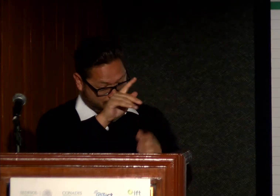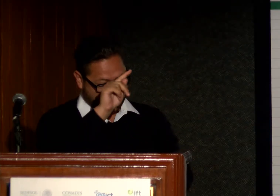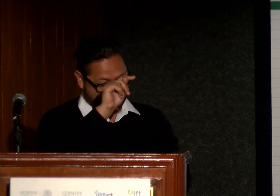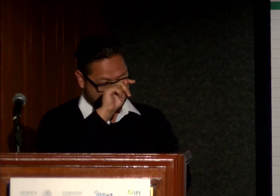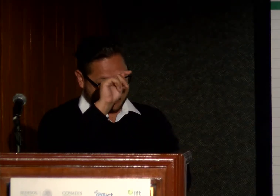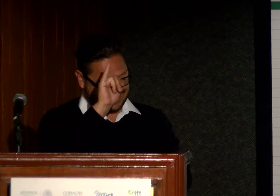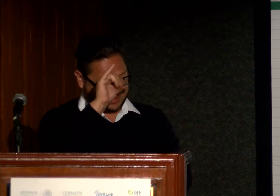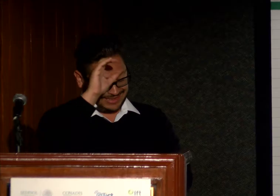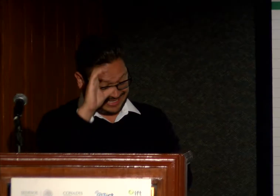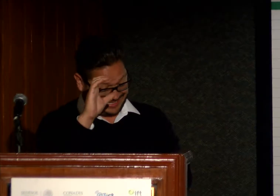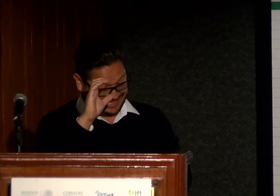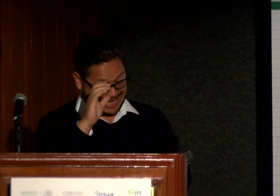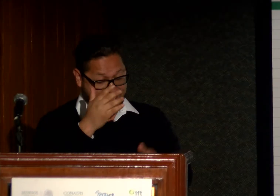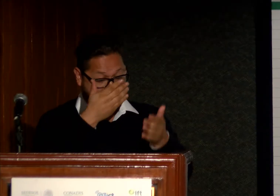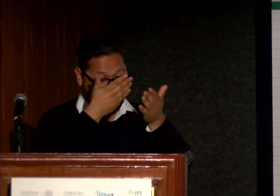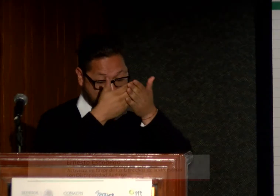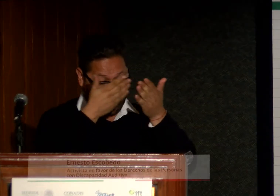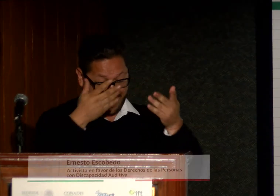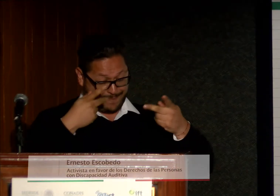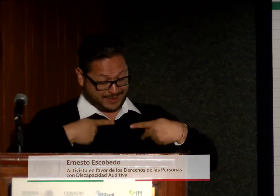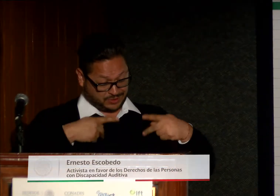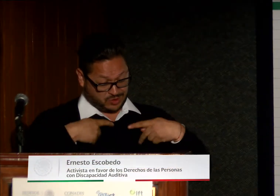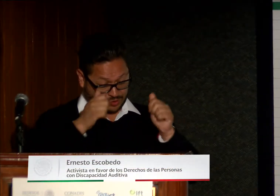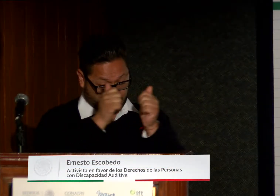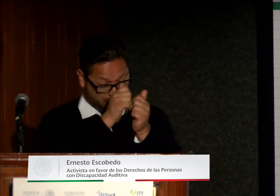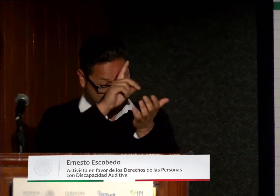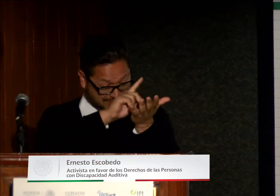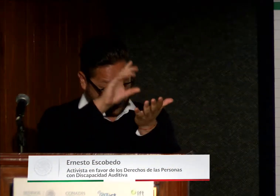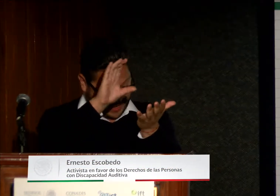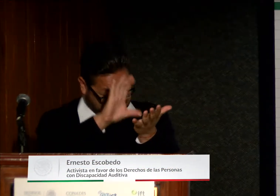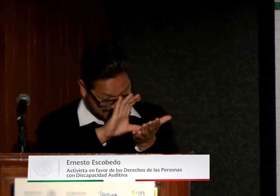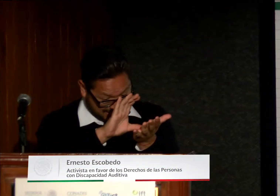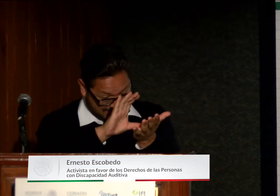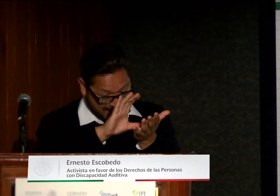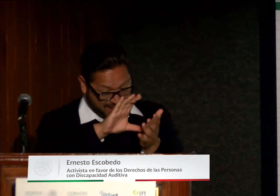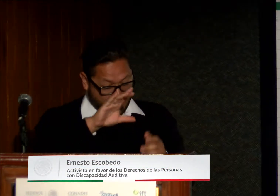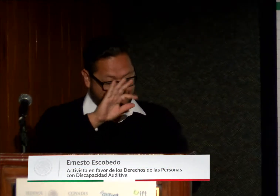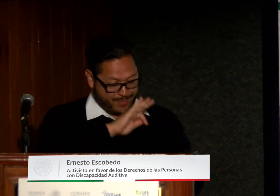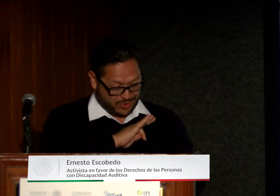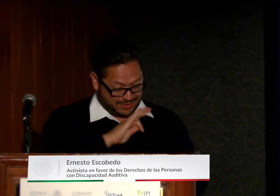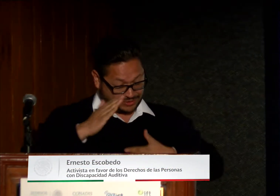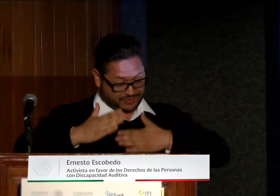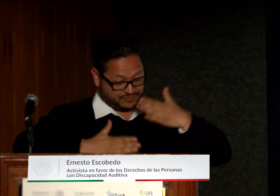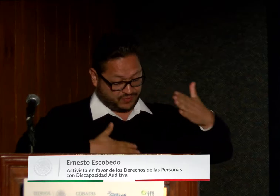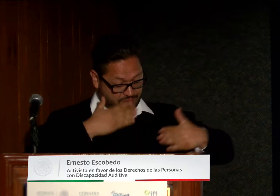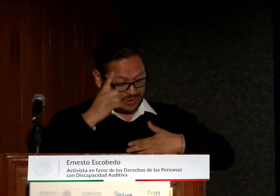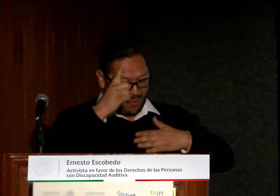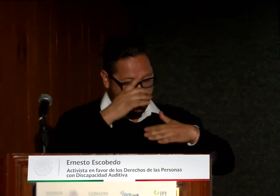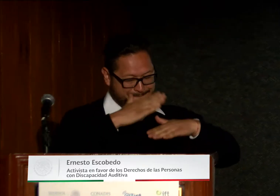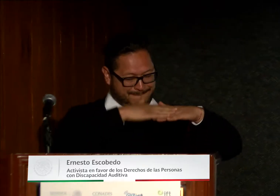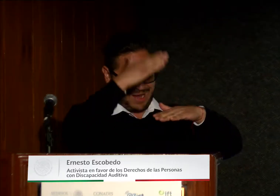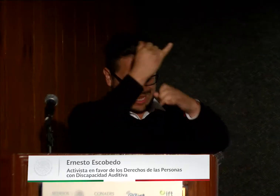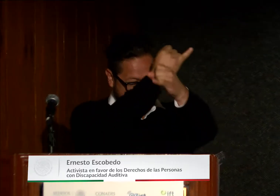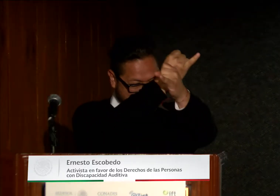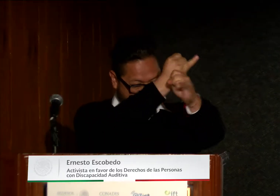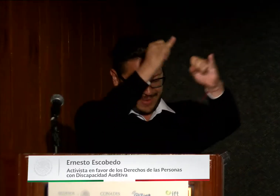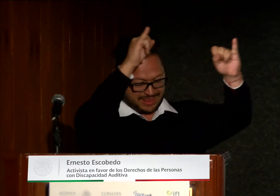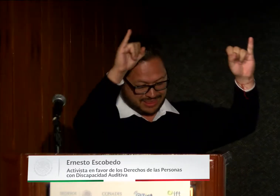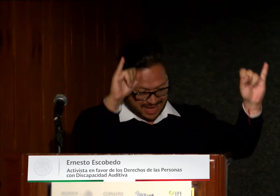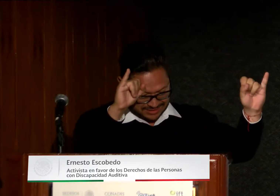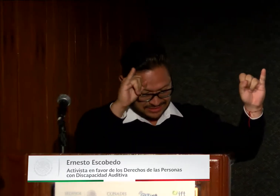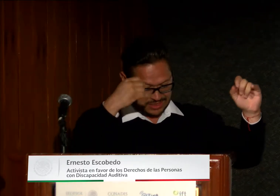TIC, ahora las personas con discapacidad podemos disfrutar de una mayor independencia en nuestras tareas cotidianas en comparación